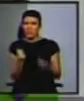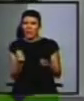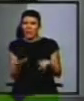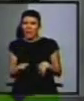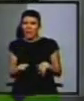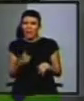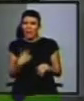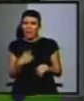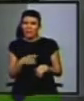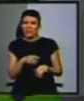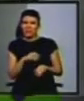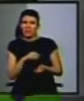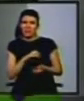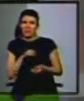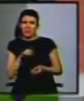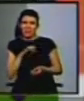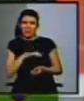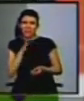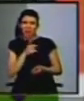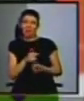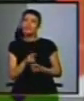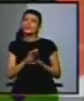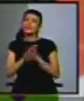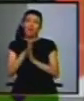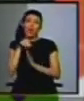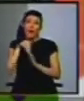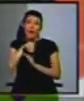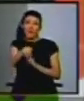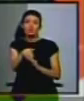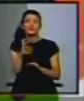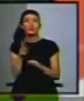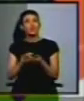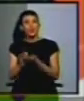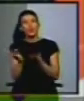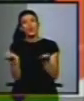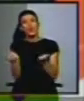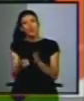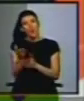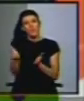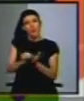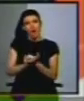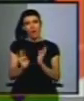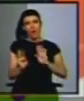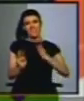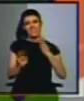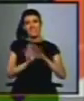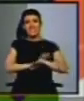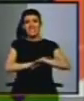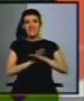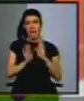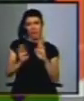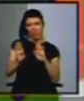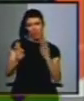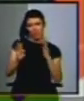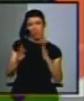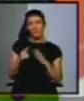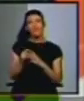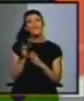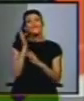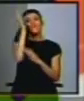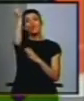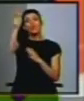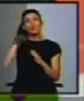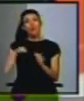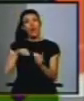útiles? En todos los nuevos buses estamos incorporando la puerta izquierda de modo de poder compatibilizar el diseño de los futuros